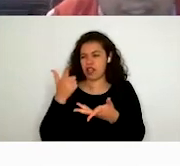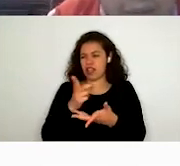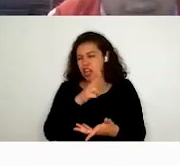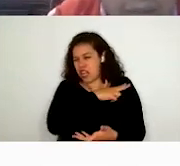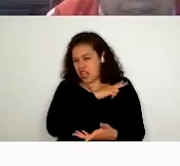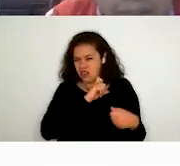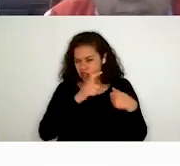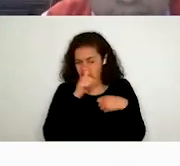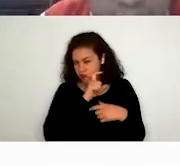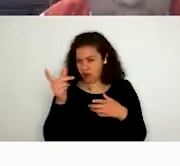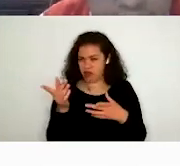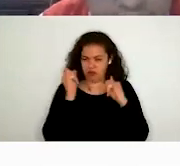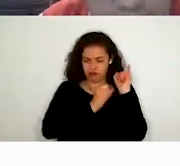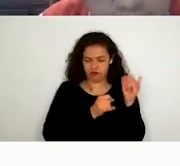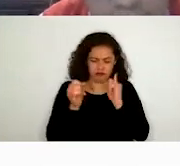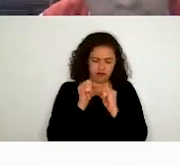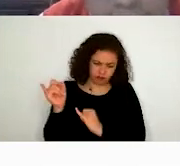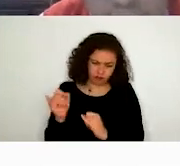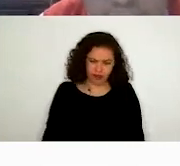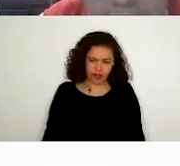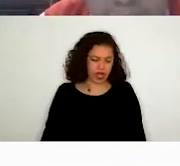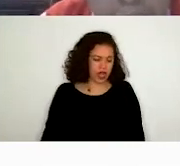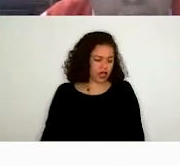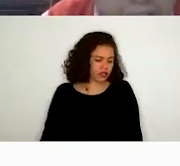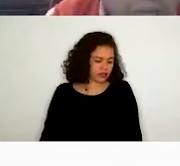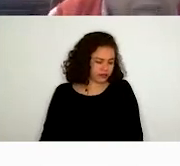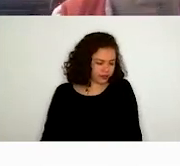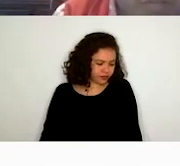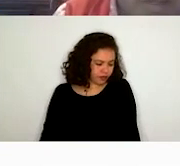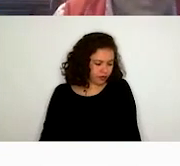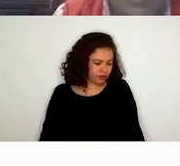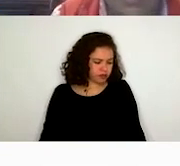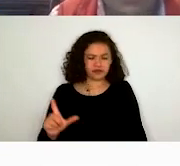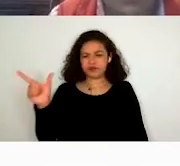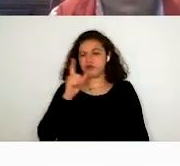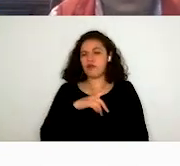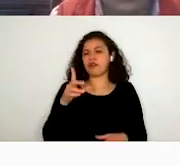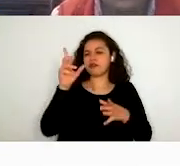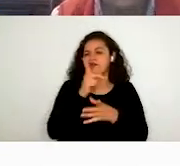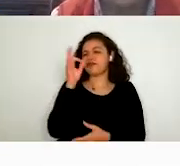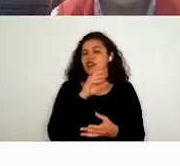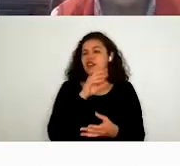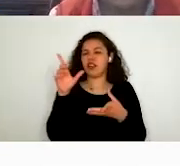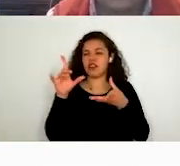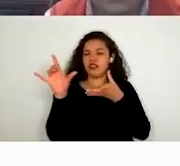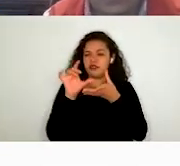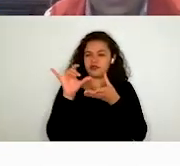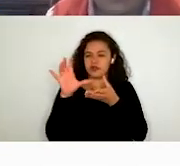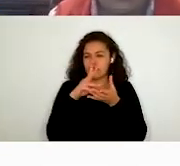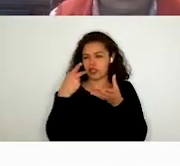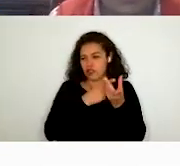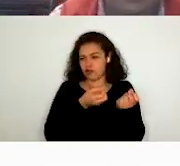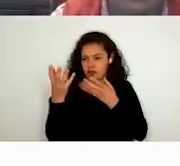presentan individualmente en sobres que contienen pañitos húmedos con pequeñas cantidades de solución, se facilita su transporte